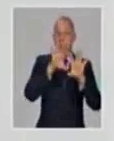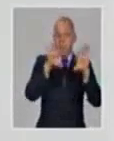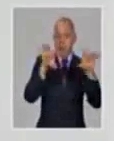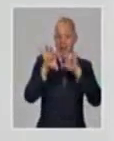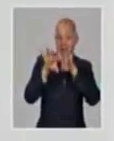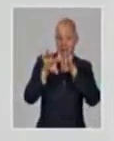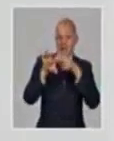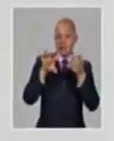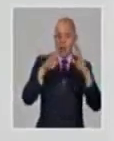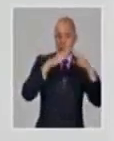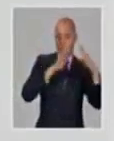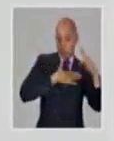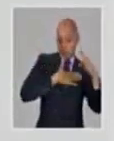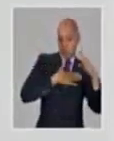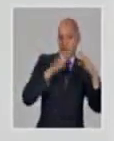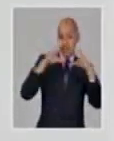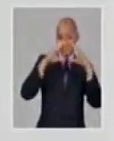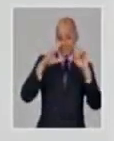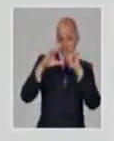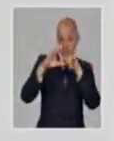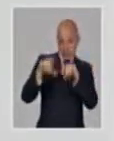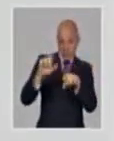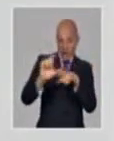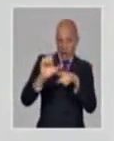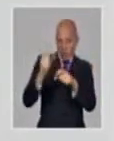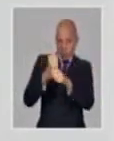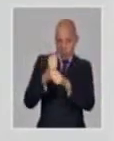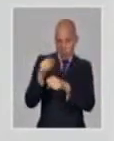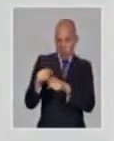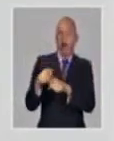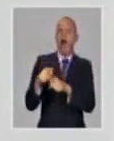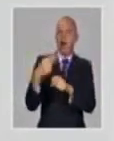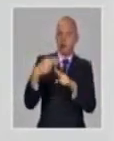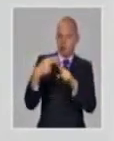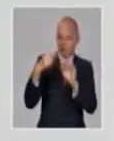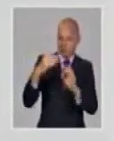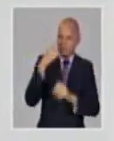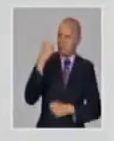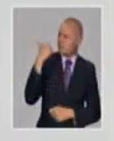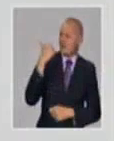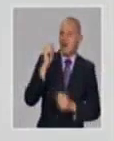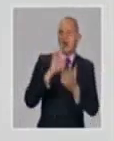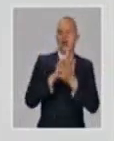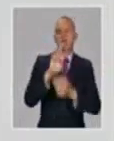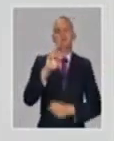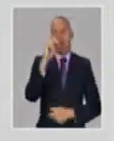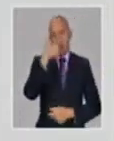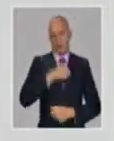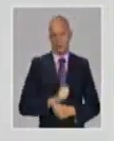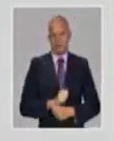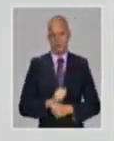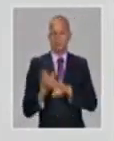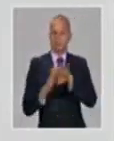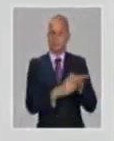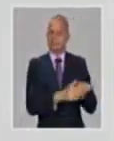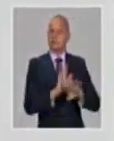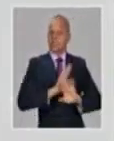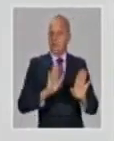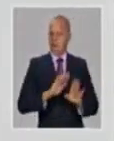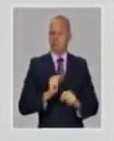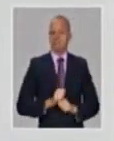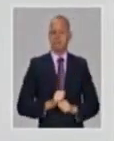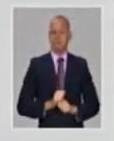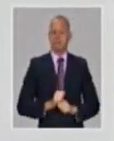28,5%. Pero también hay una disminución importante en aquellos productores que se les factura por el